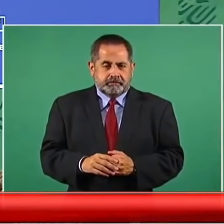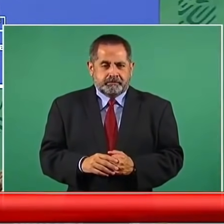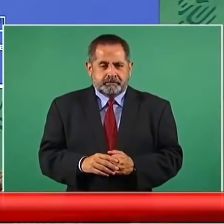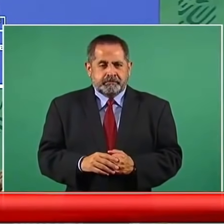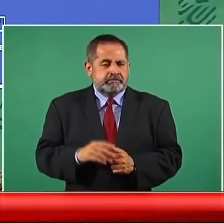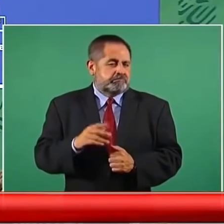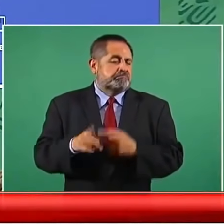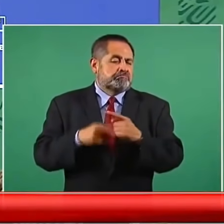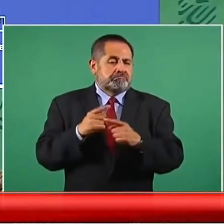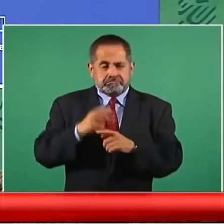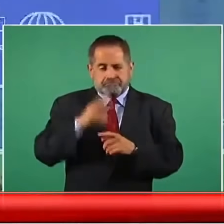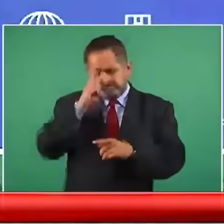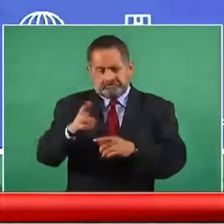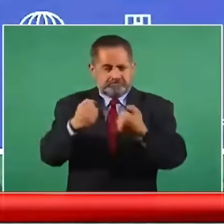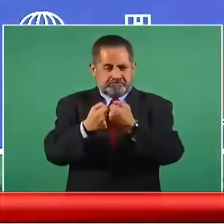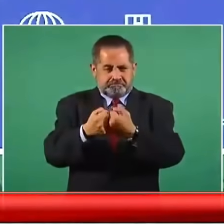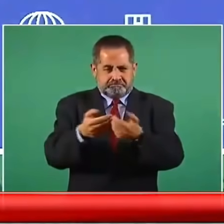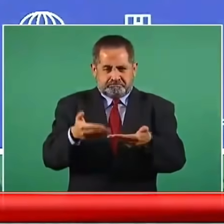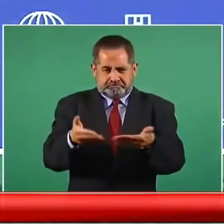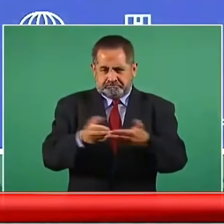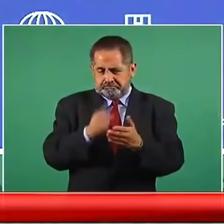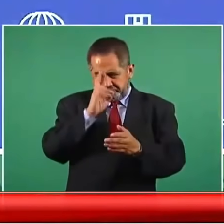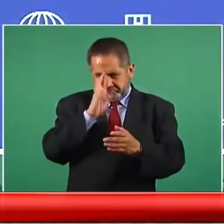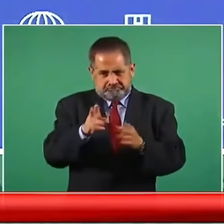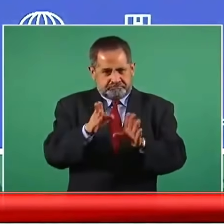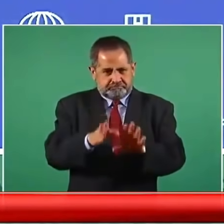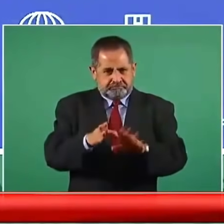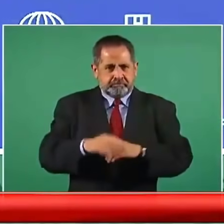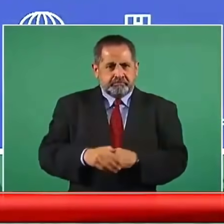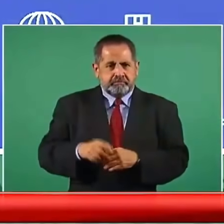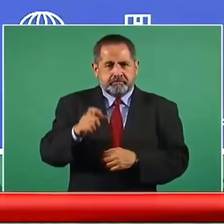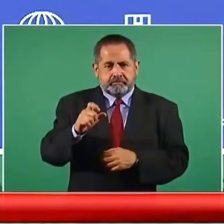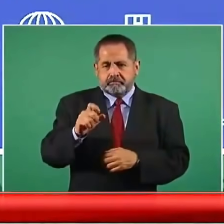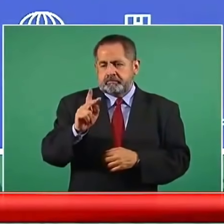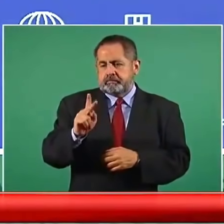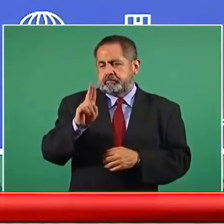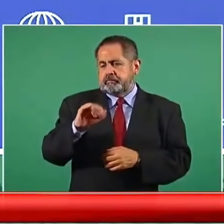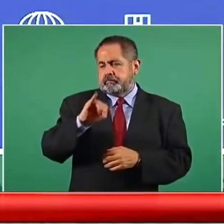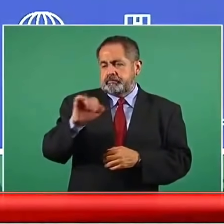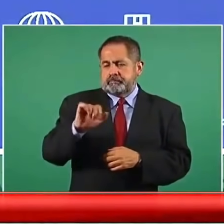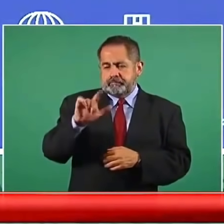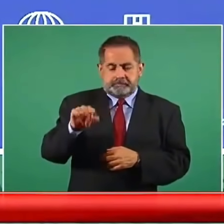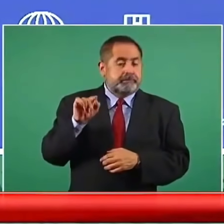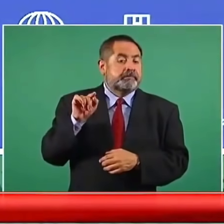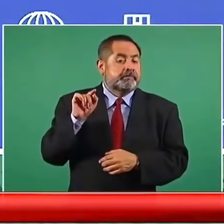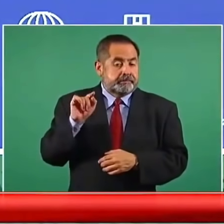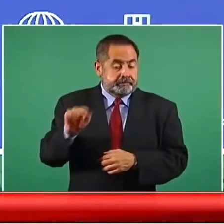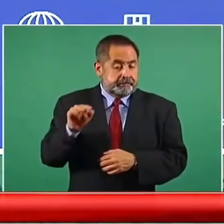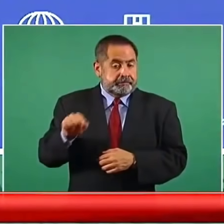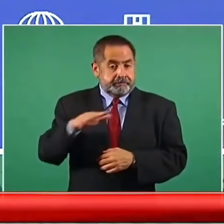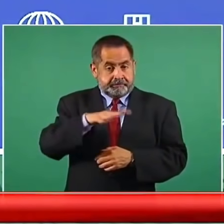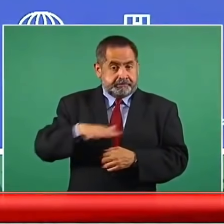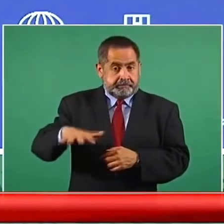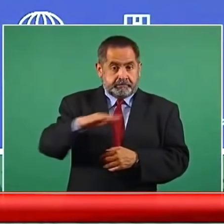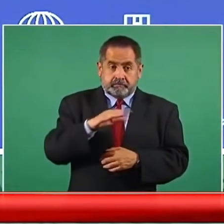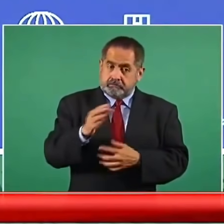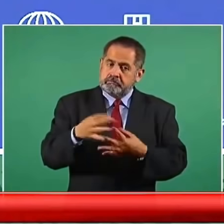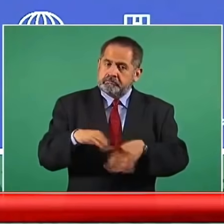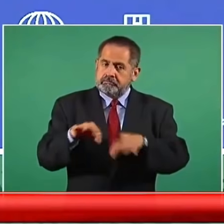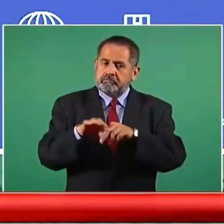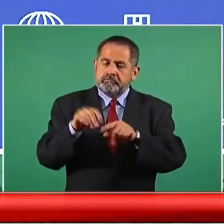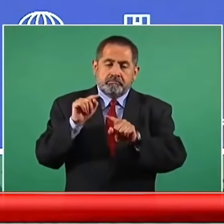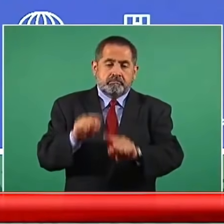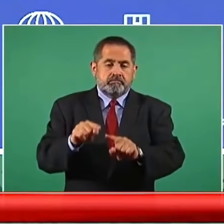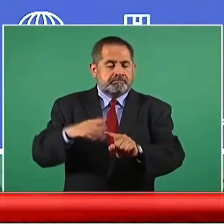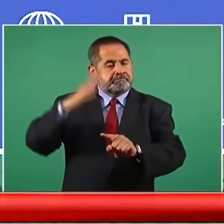se respetan los límites actuales. Espujil es una población importante que